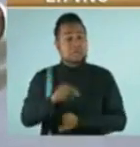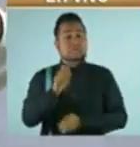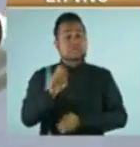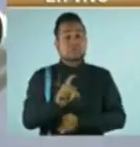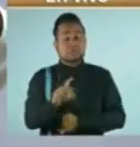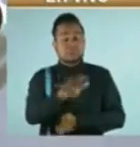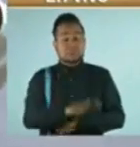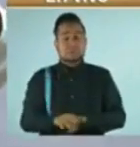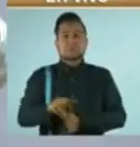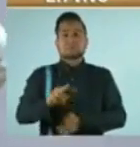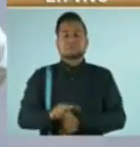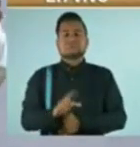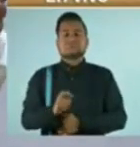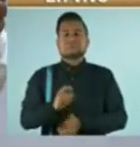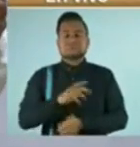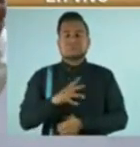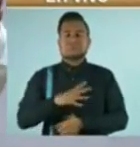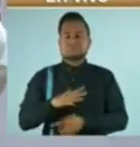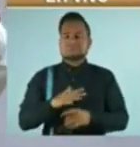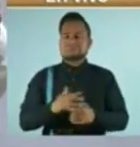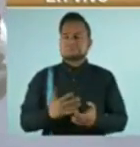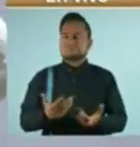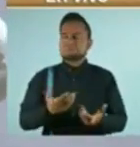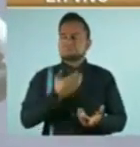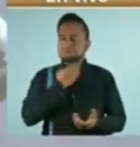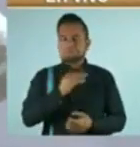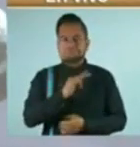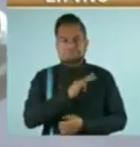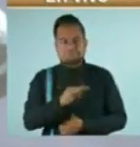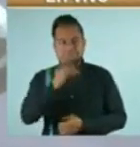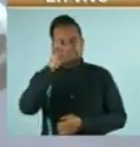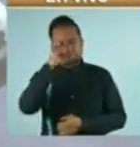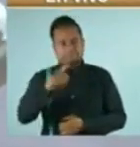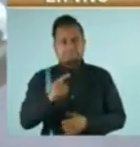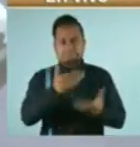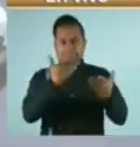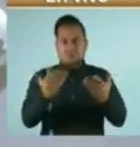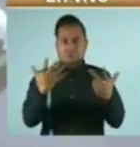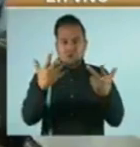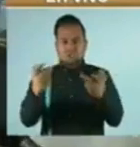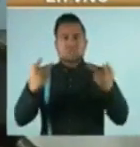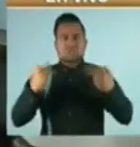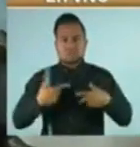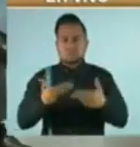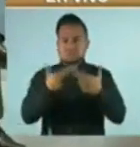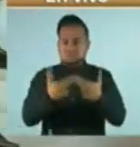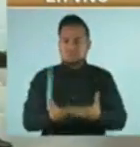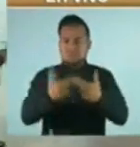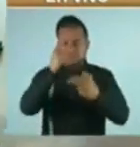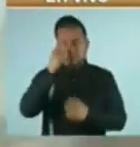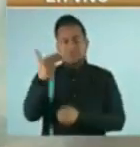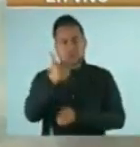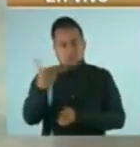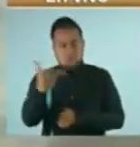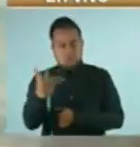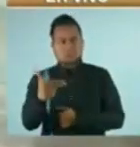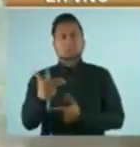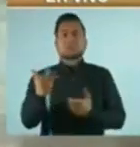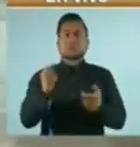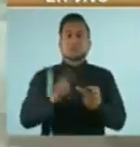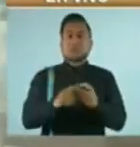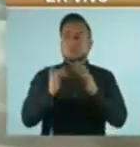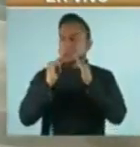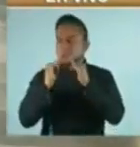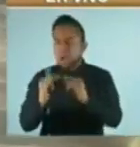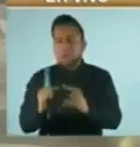la verdad es que tenemos una capacidad aproximada como para albergar a 800 personas en el hospedaje, ya sea en hoteles o